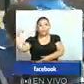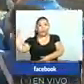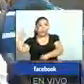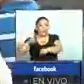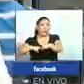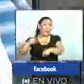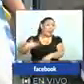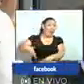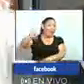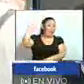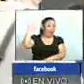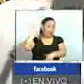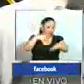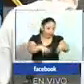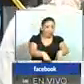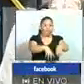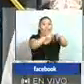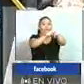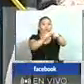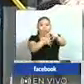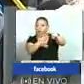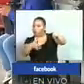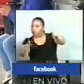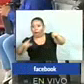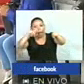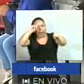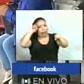que se suspendieron las labores.